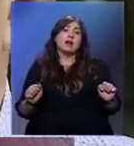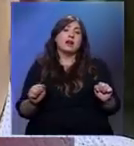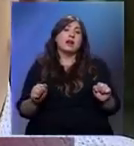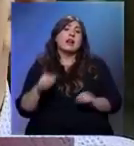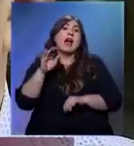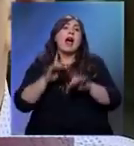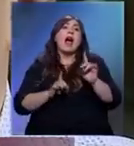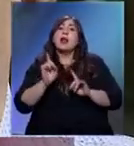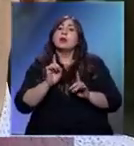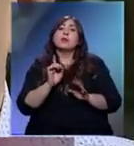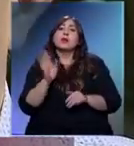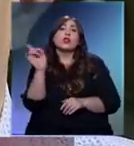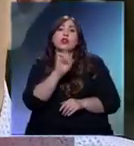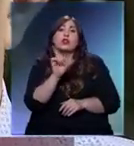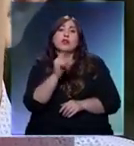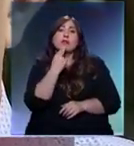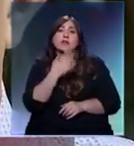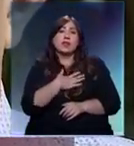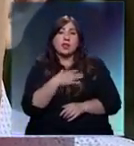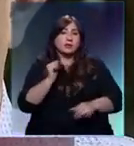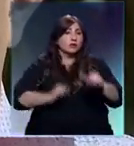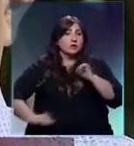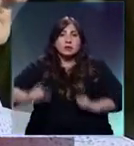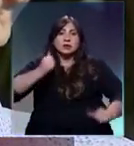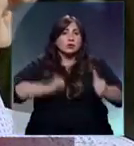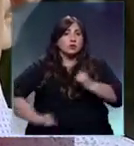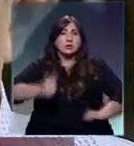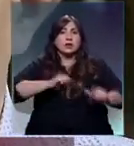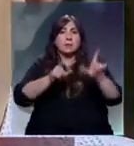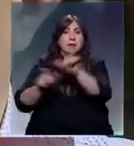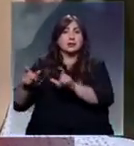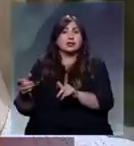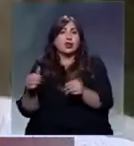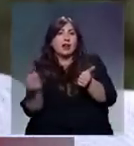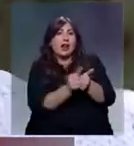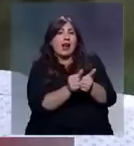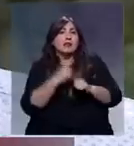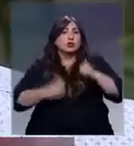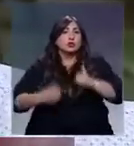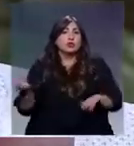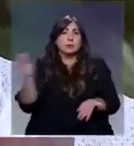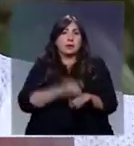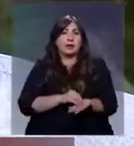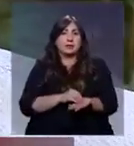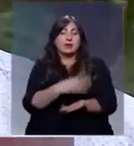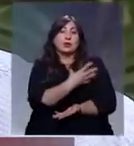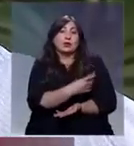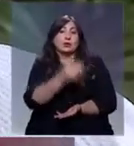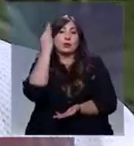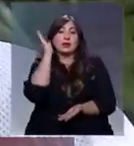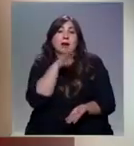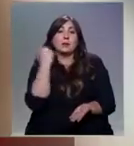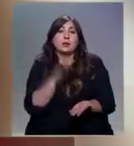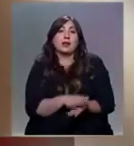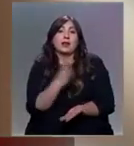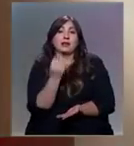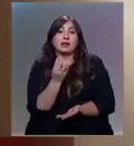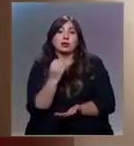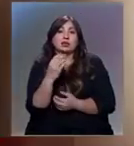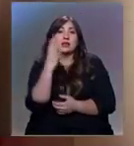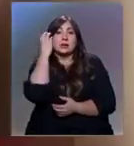no es bien lo que está viviendo ella, es sufrimiento, más sufrimiento, y las personas que están alrededor sufren más también. Su hija falleció el 14 de mayo